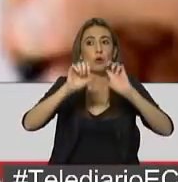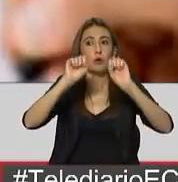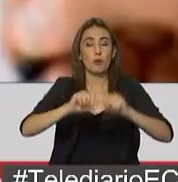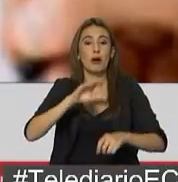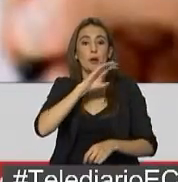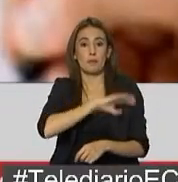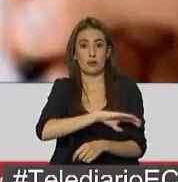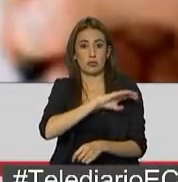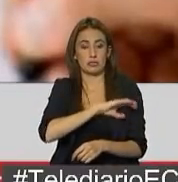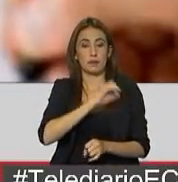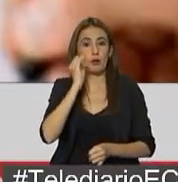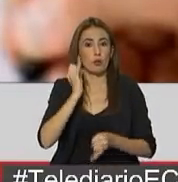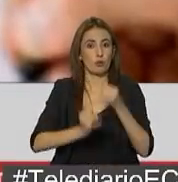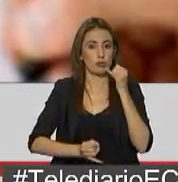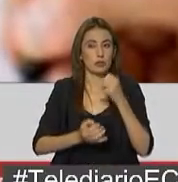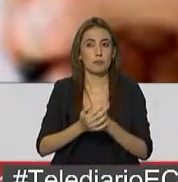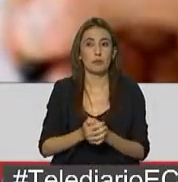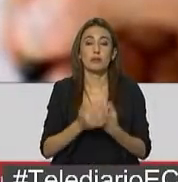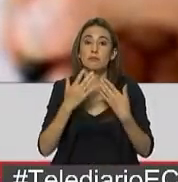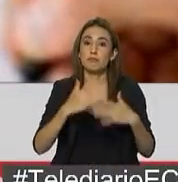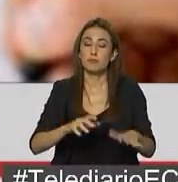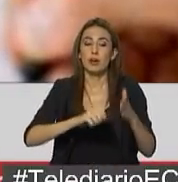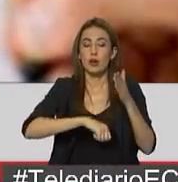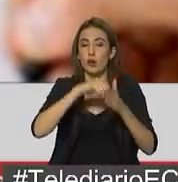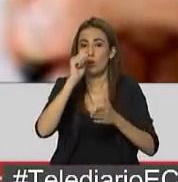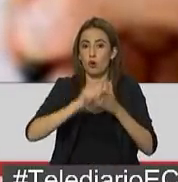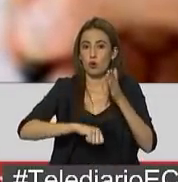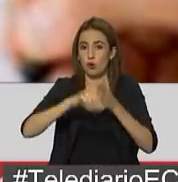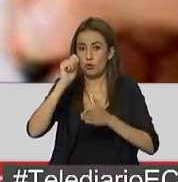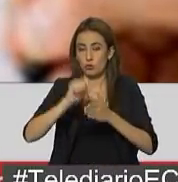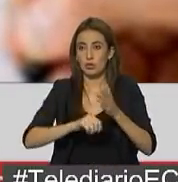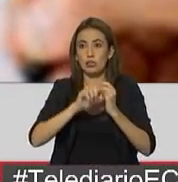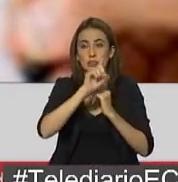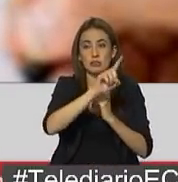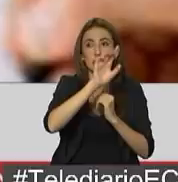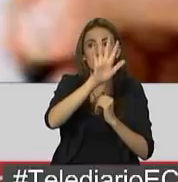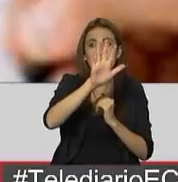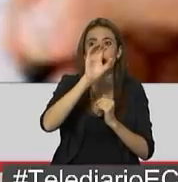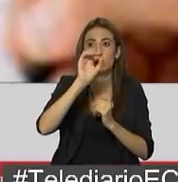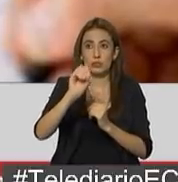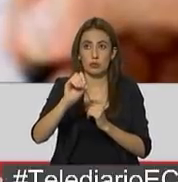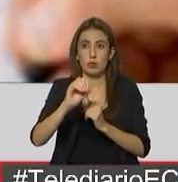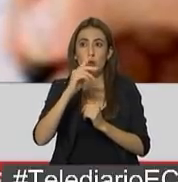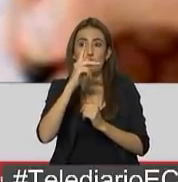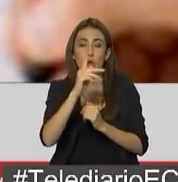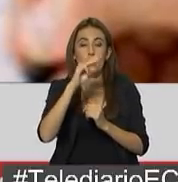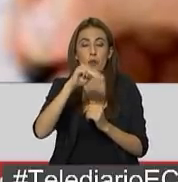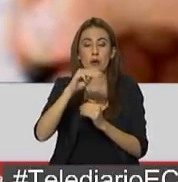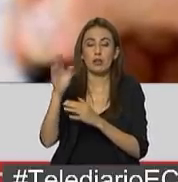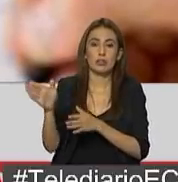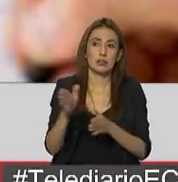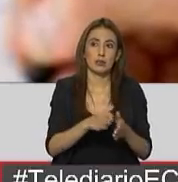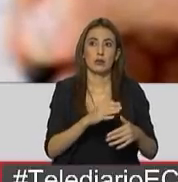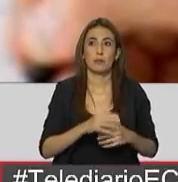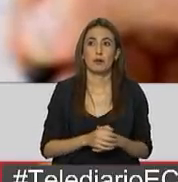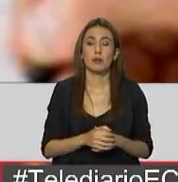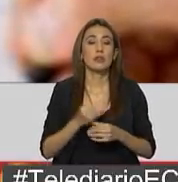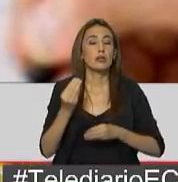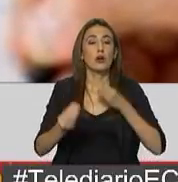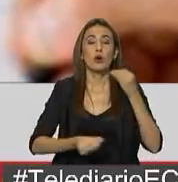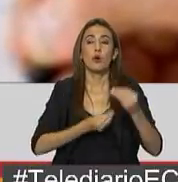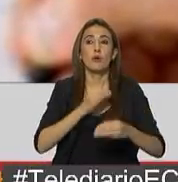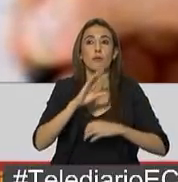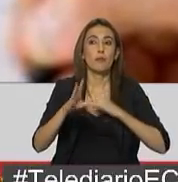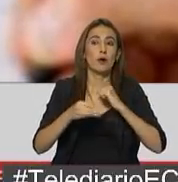El último, al proceso de contratación de repavimentación de 150 kilómetros de vías del sur y norte de Quito, que suscribió